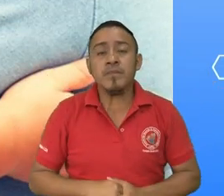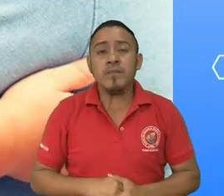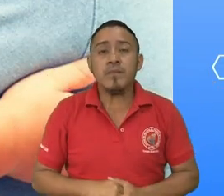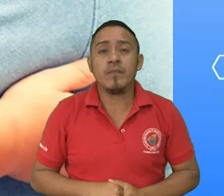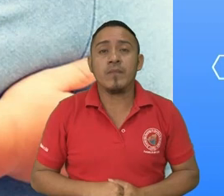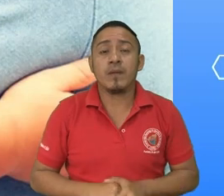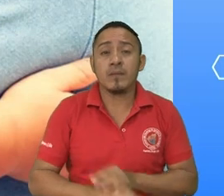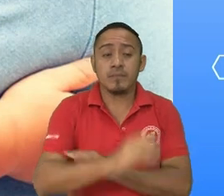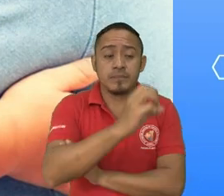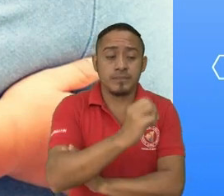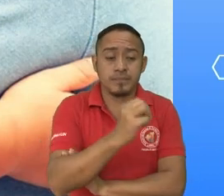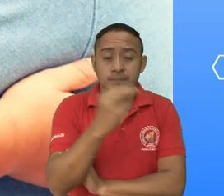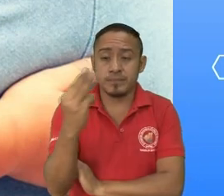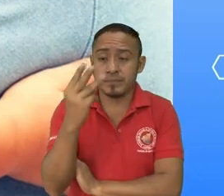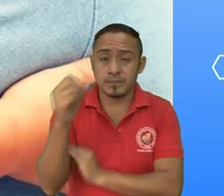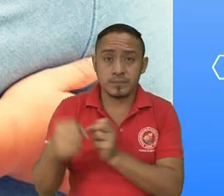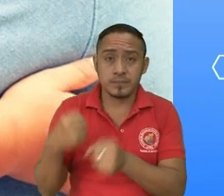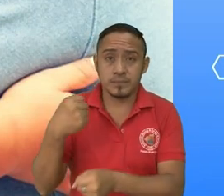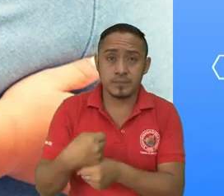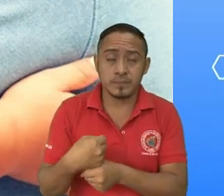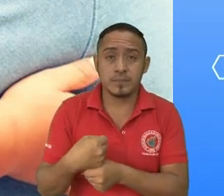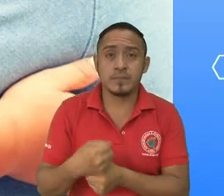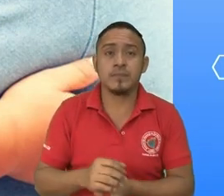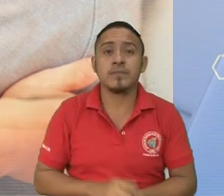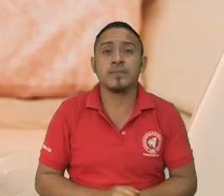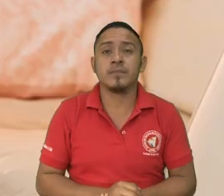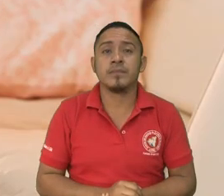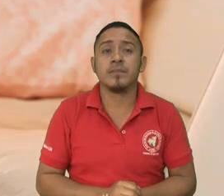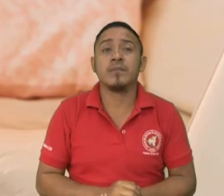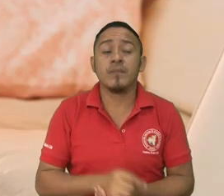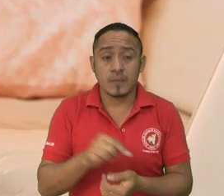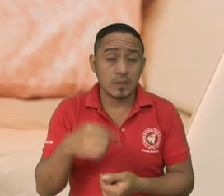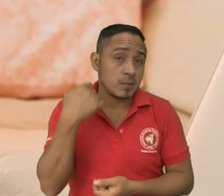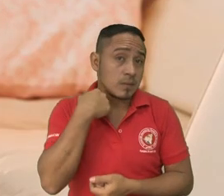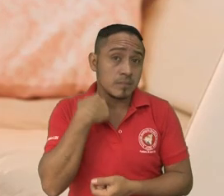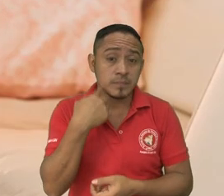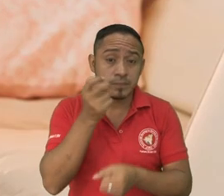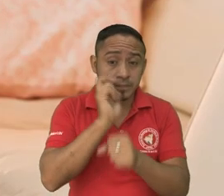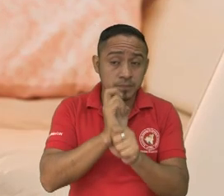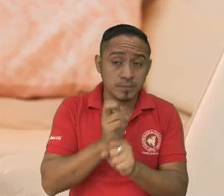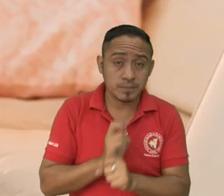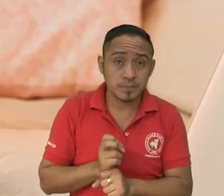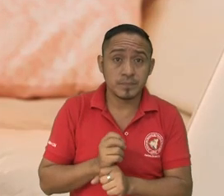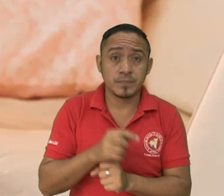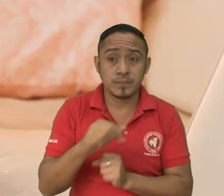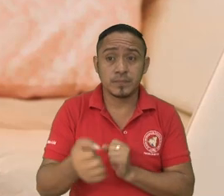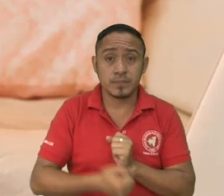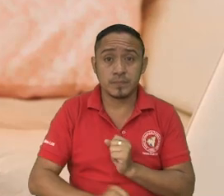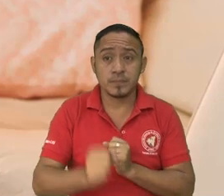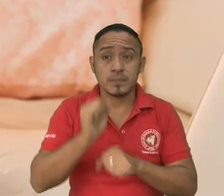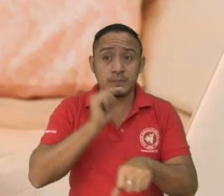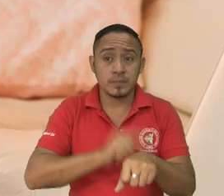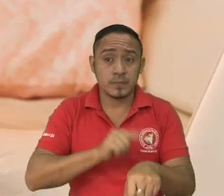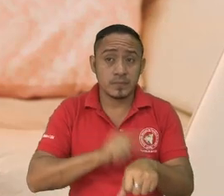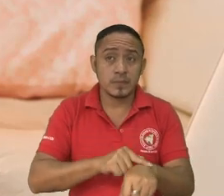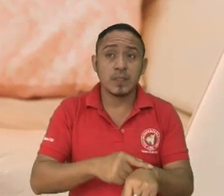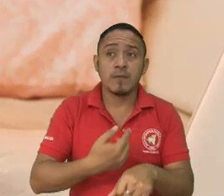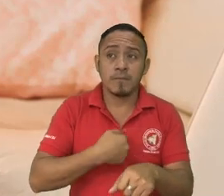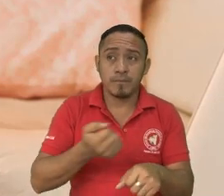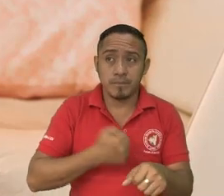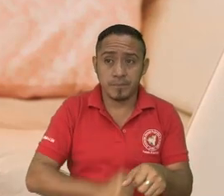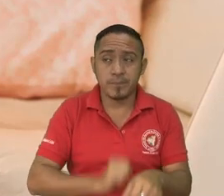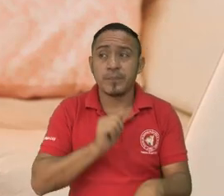De 0 a 3 años, bueno, como le decía, estar pendiente del niño. El mejor regalo para el hijo es el tiempo, dedicarle